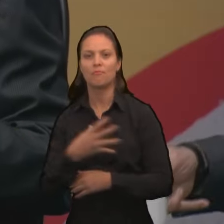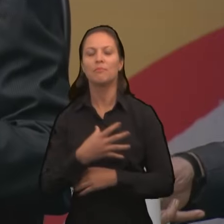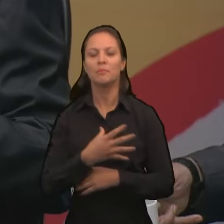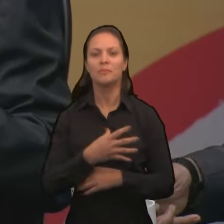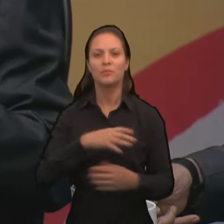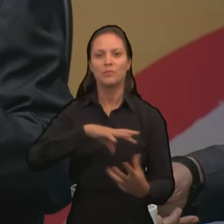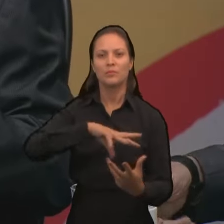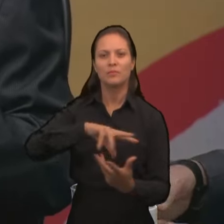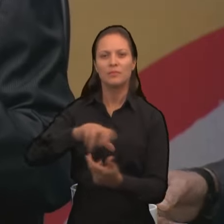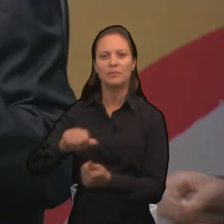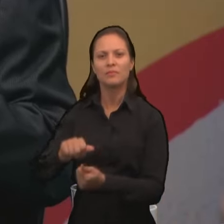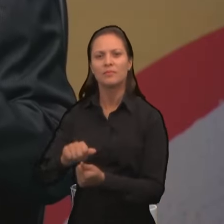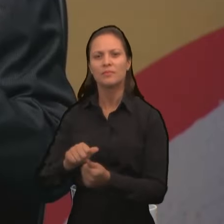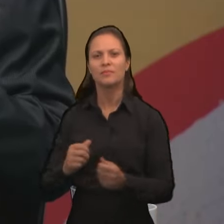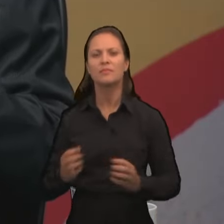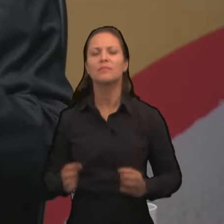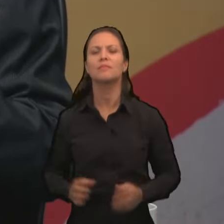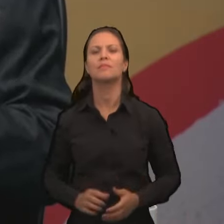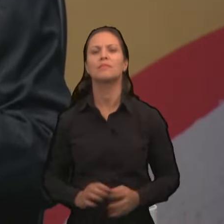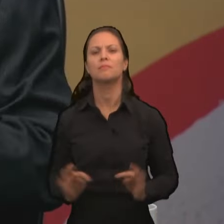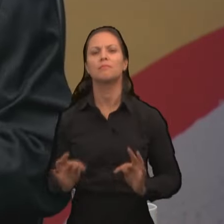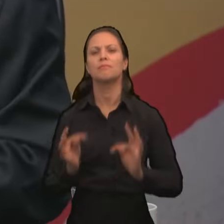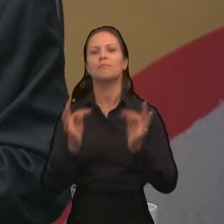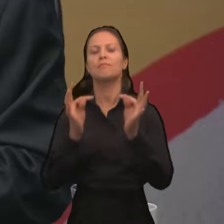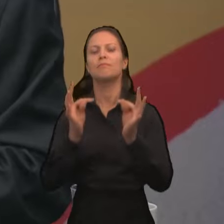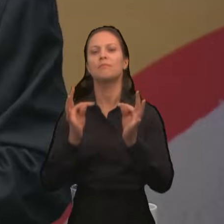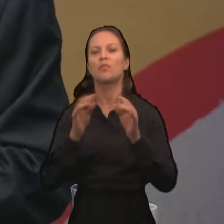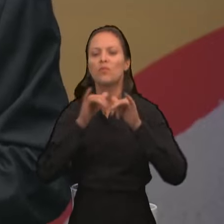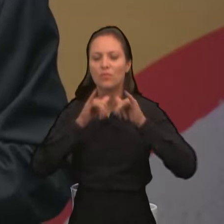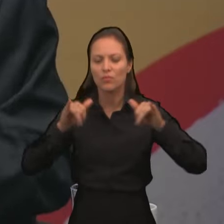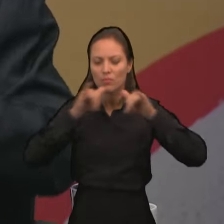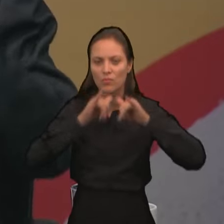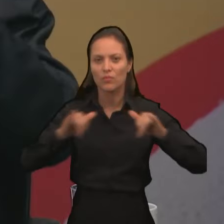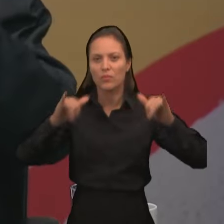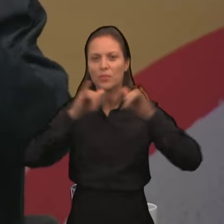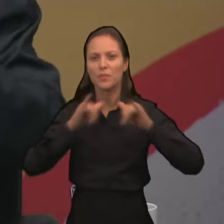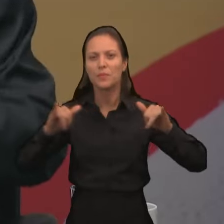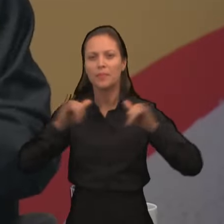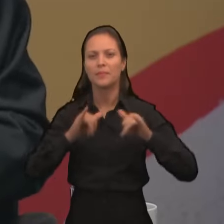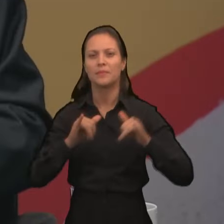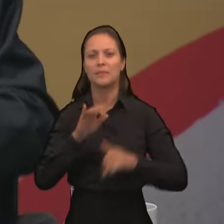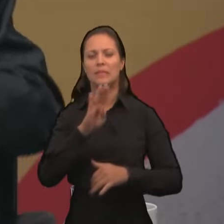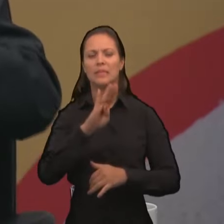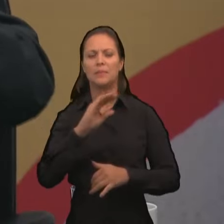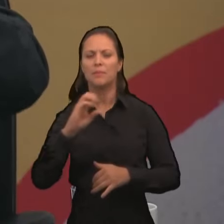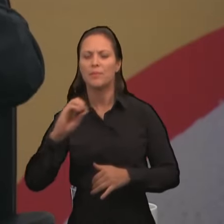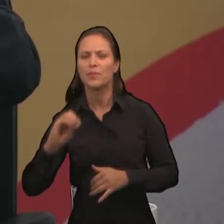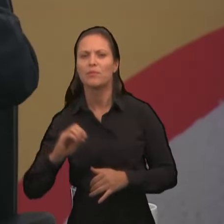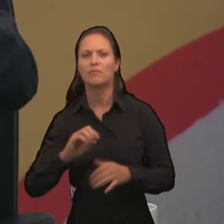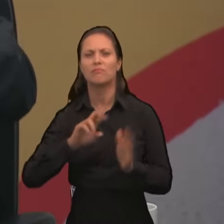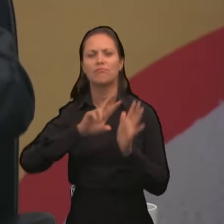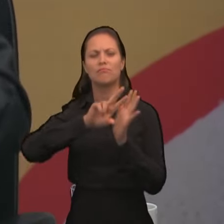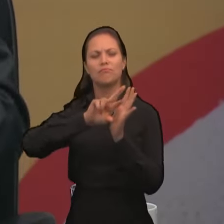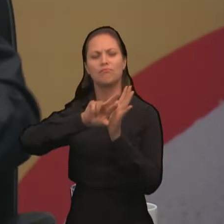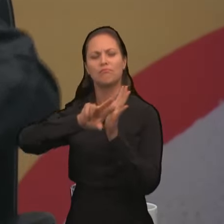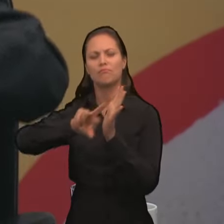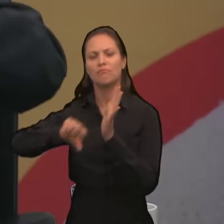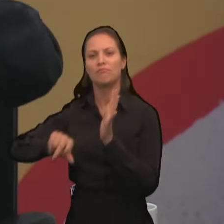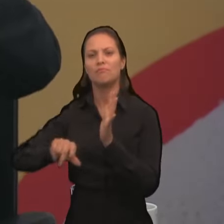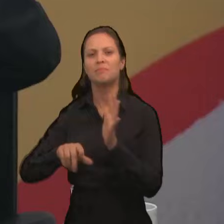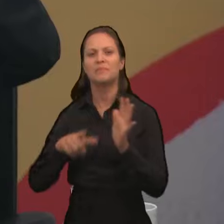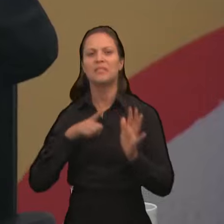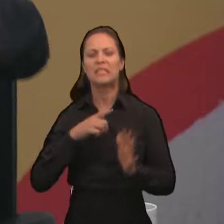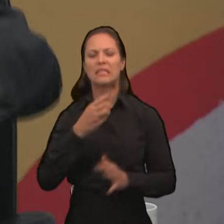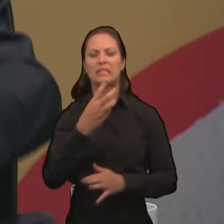vocabulario para este nuevo mundo de la tecnología, de la información, la biotecnología,